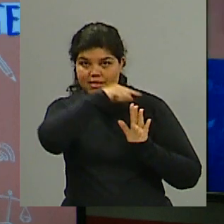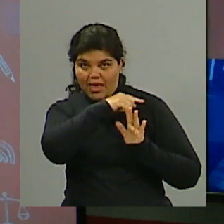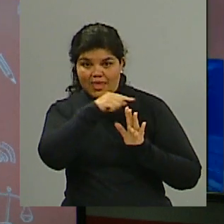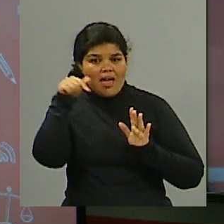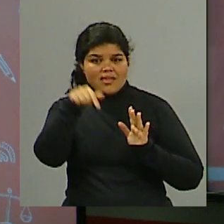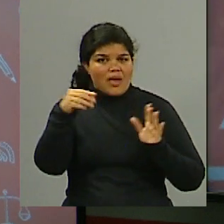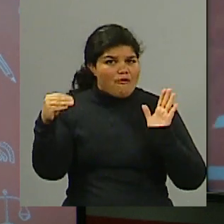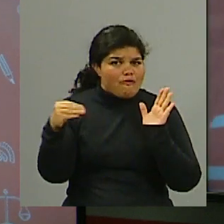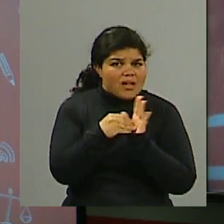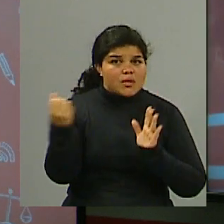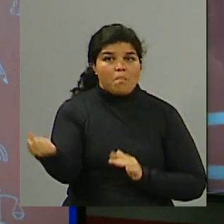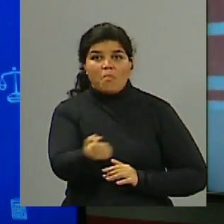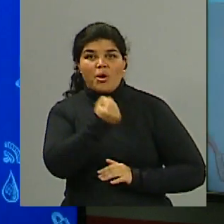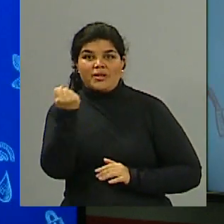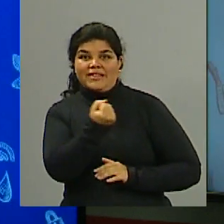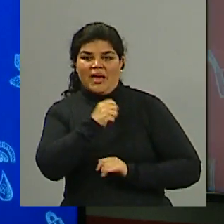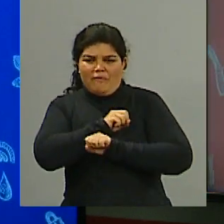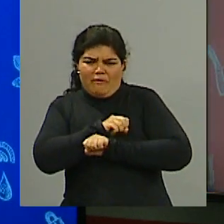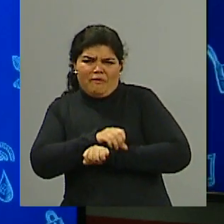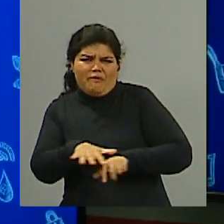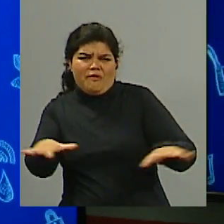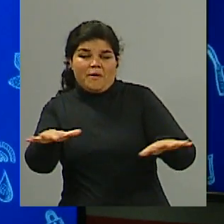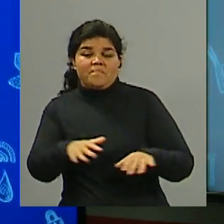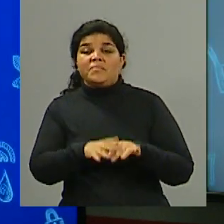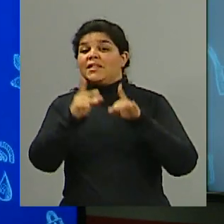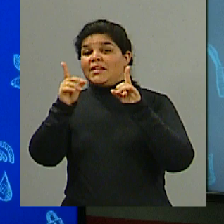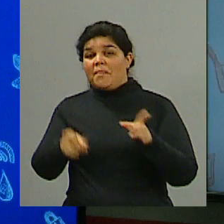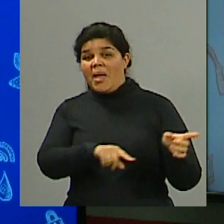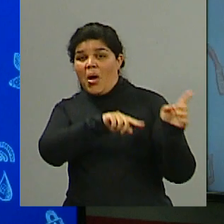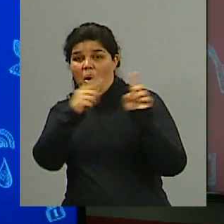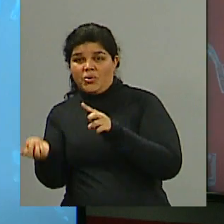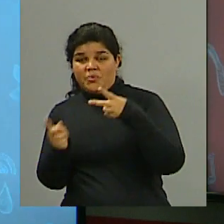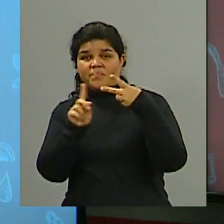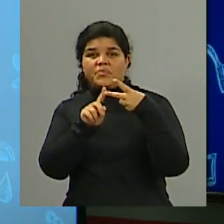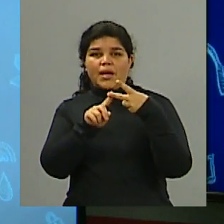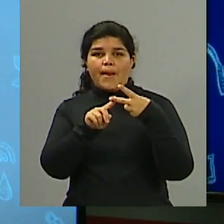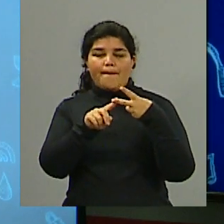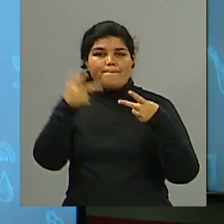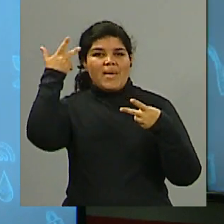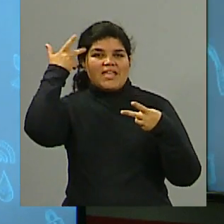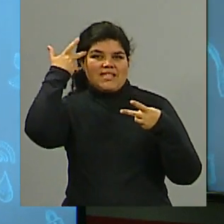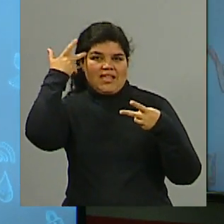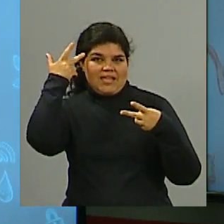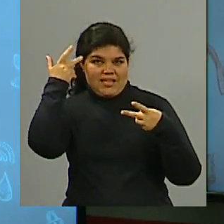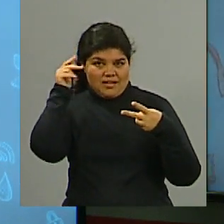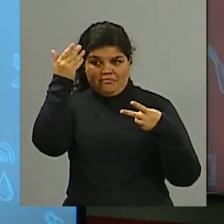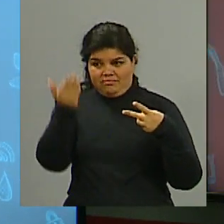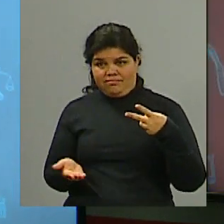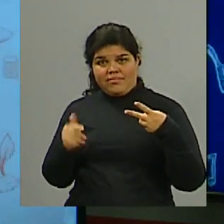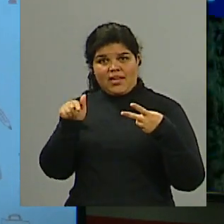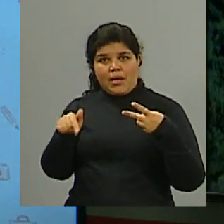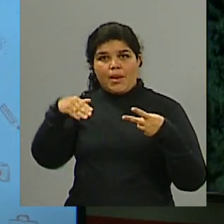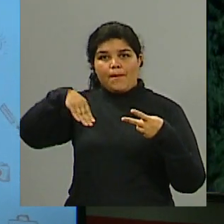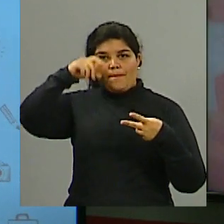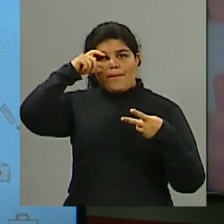importante. También vamos a estar hablando sobre el efecto Messi. Realmente, este personaje, si se lo